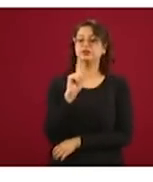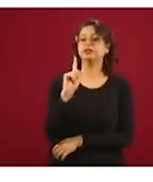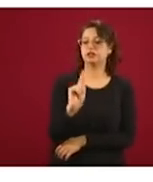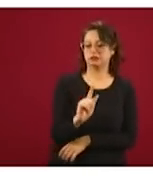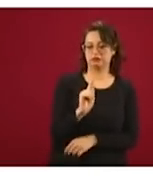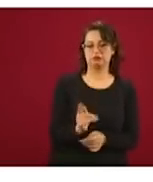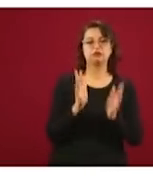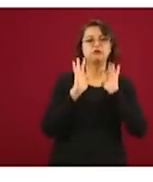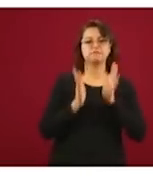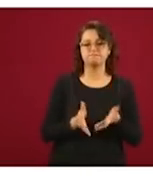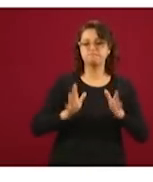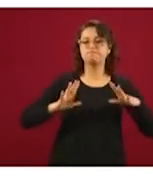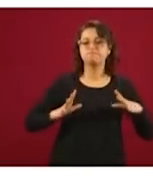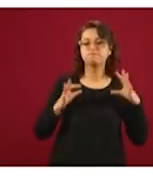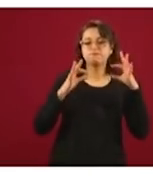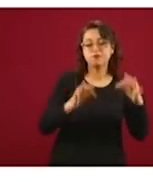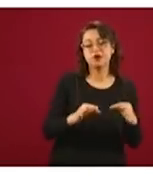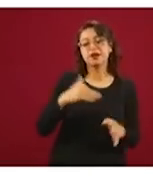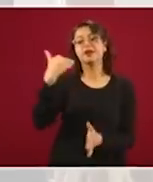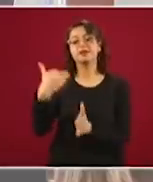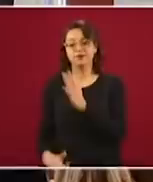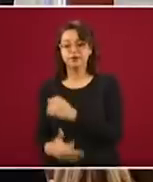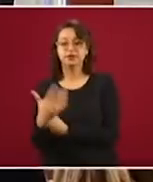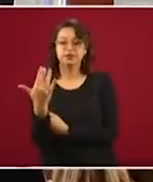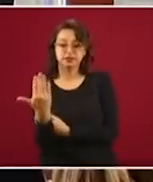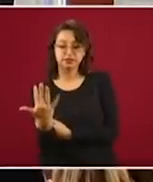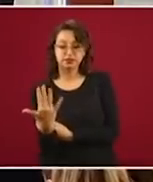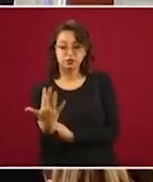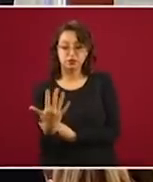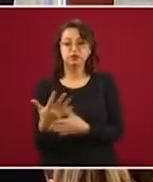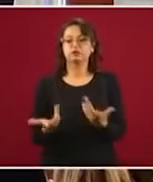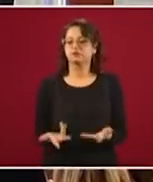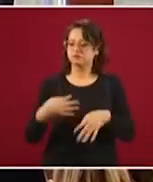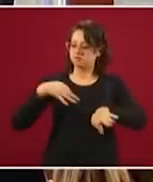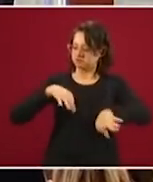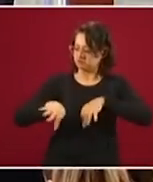faltan 50, y estaremos trabajando para